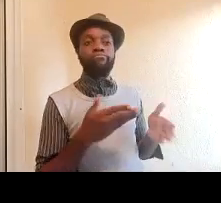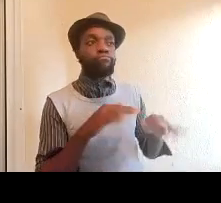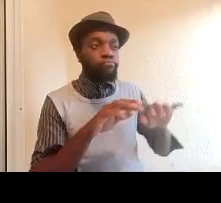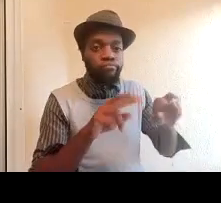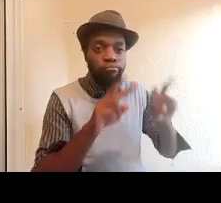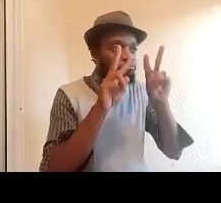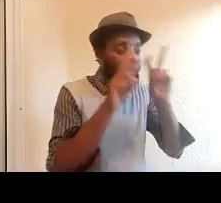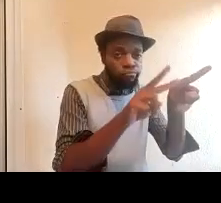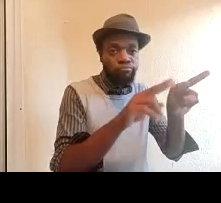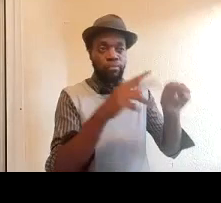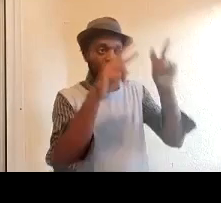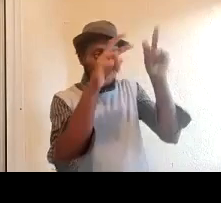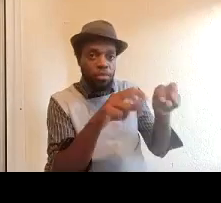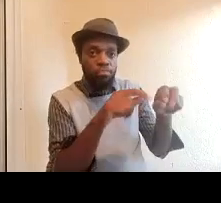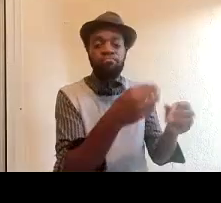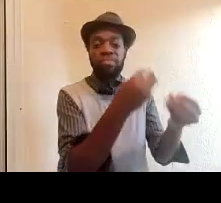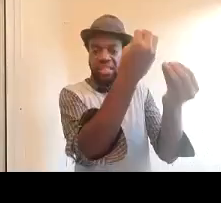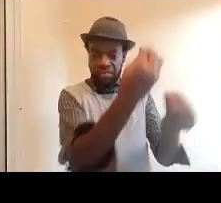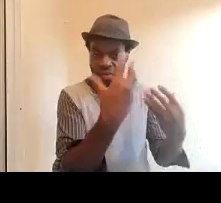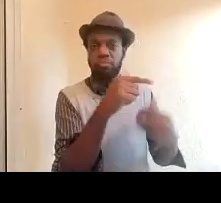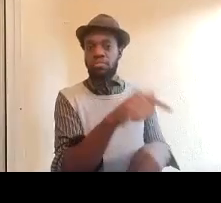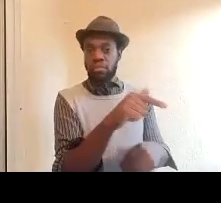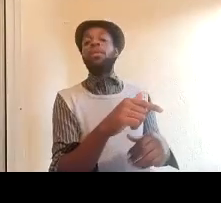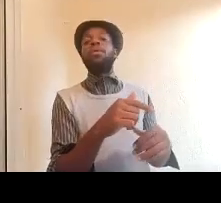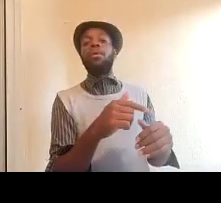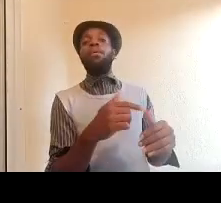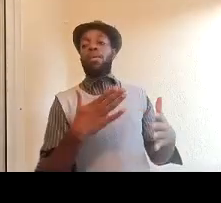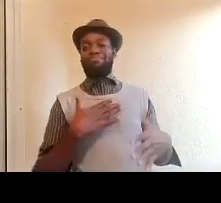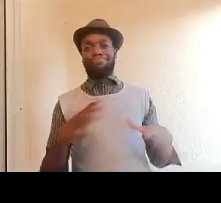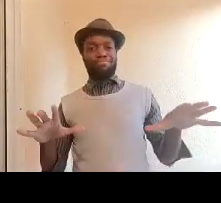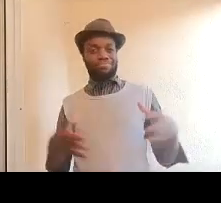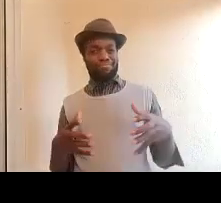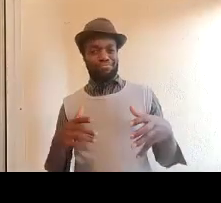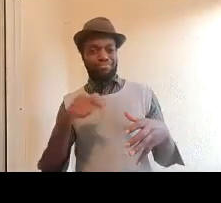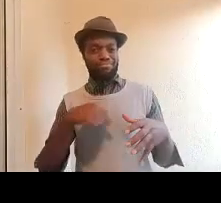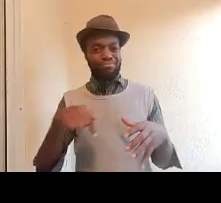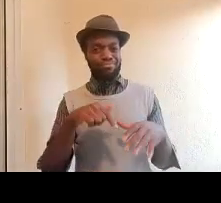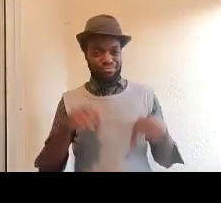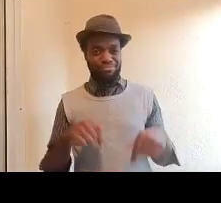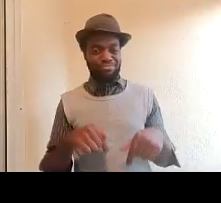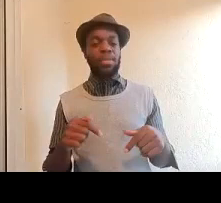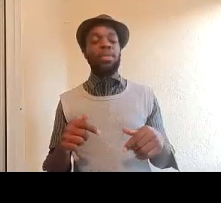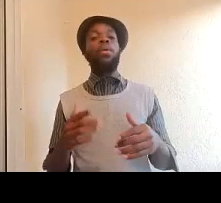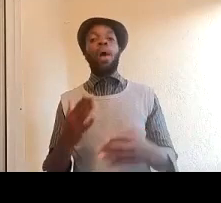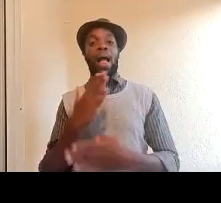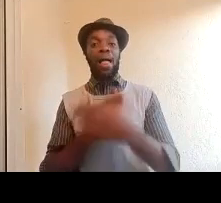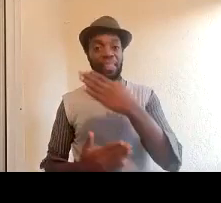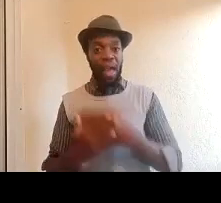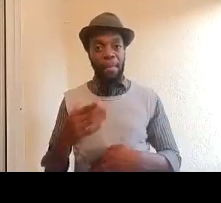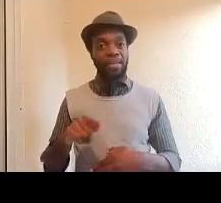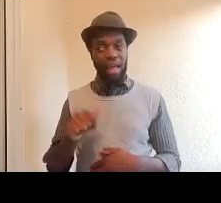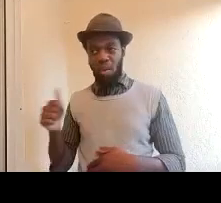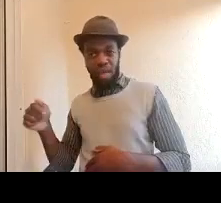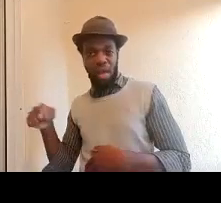charlas en los barrios comunitarios y en mi grupo a mis compañeros con discapacidad también.